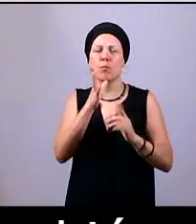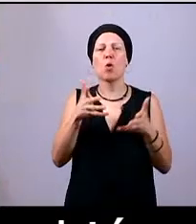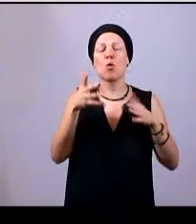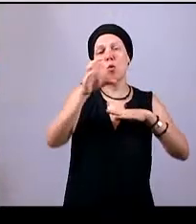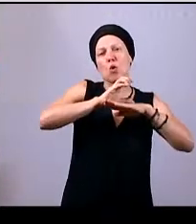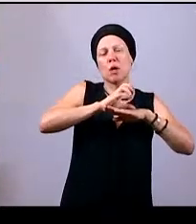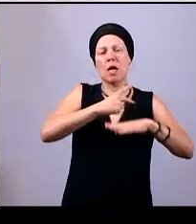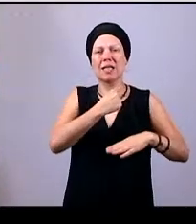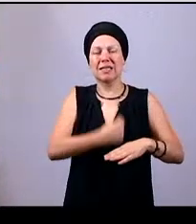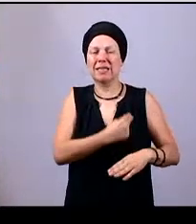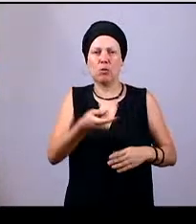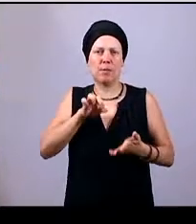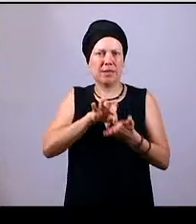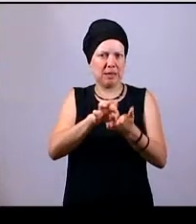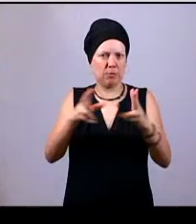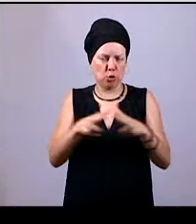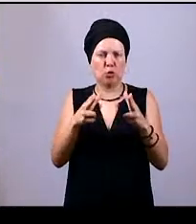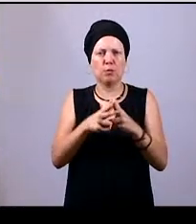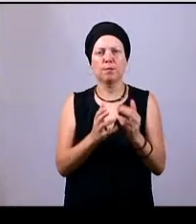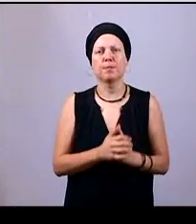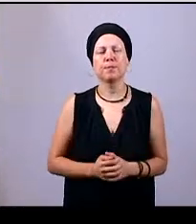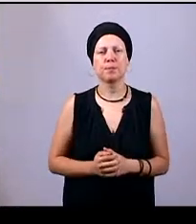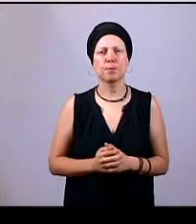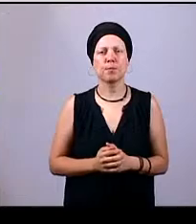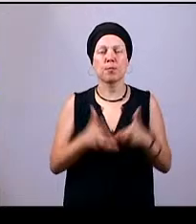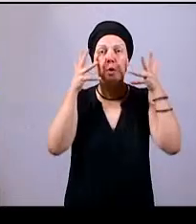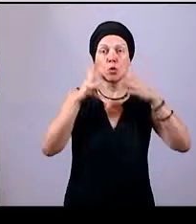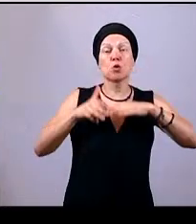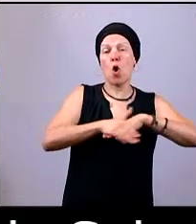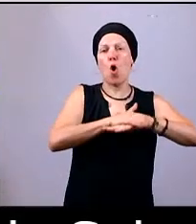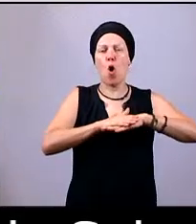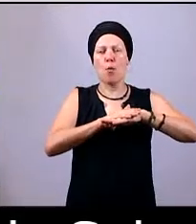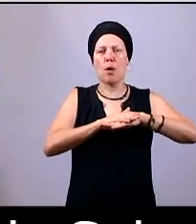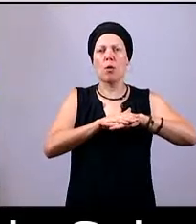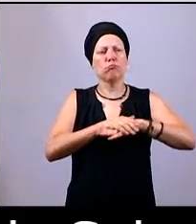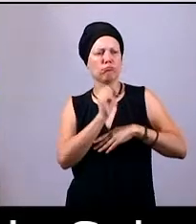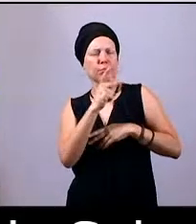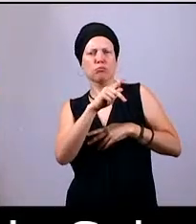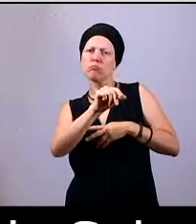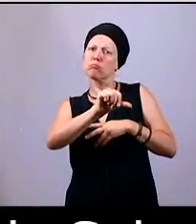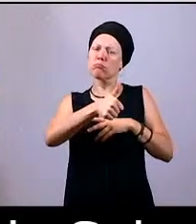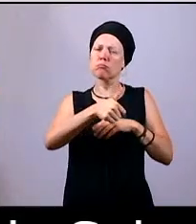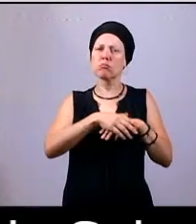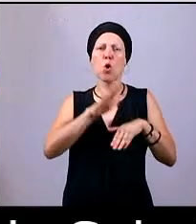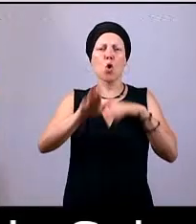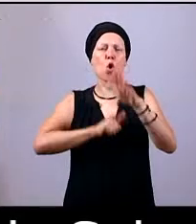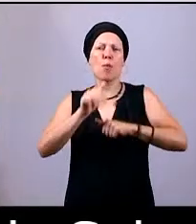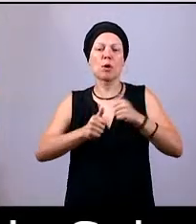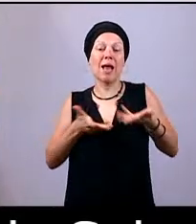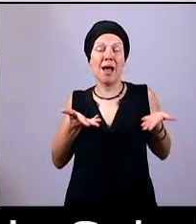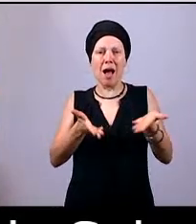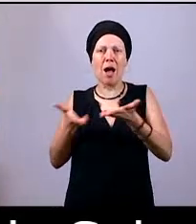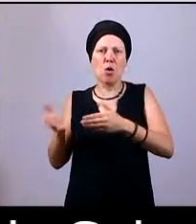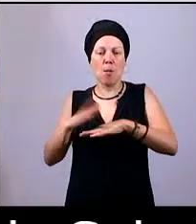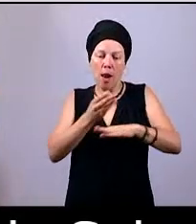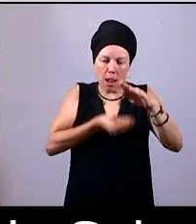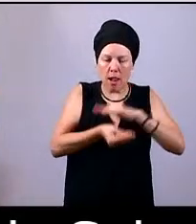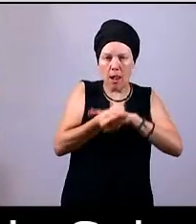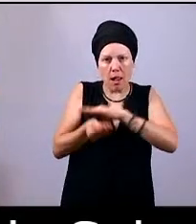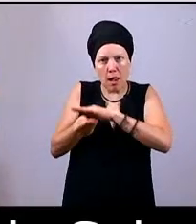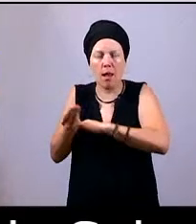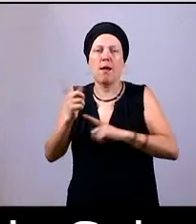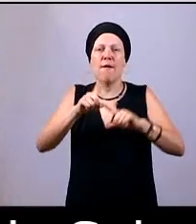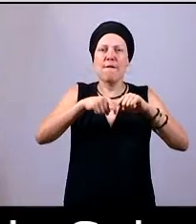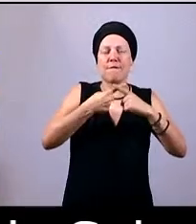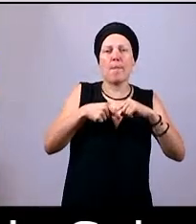de Salud y Servicios Sociales. El Consejo de Gobierno ha dado luz verde a la convocatoria de ayudas a la natalidad para familias